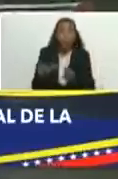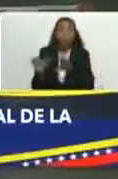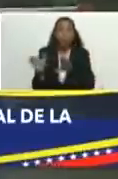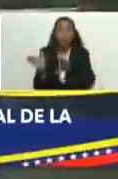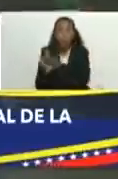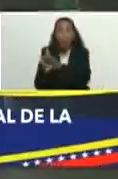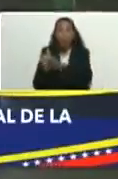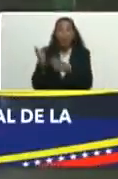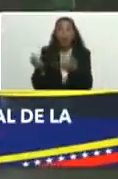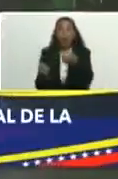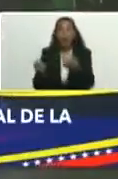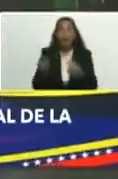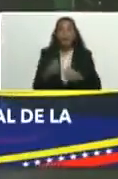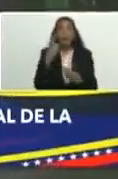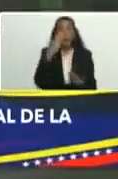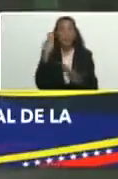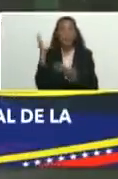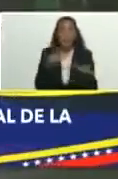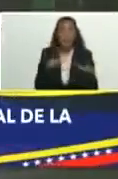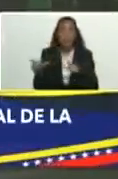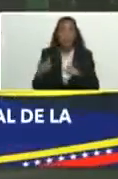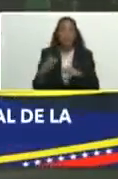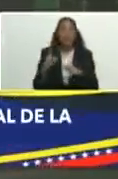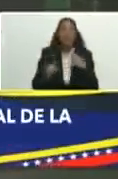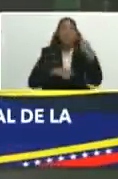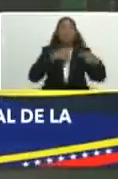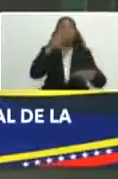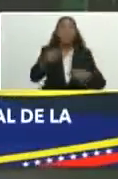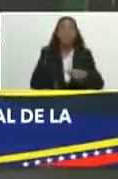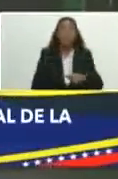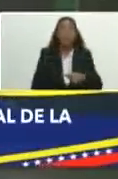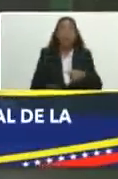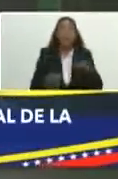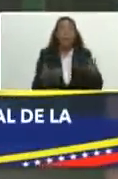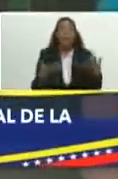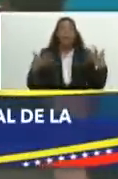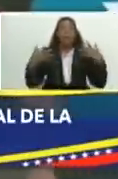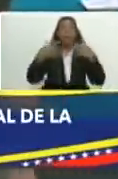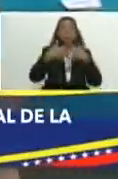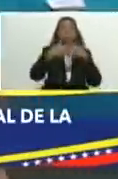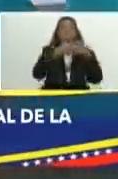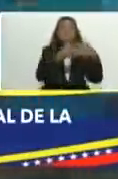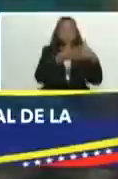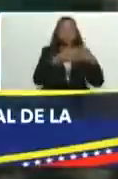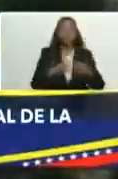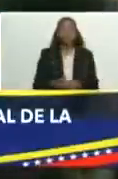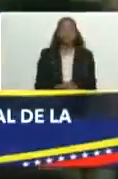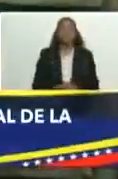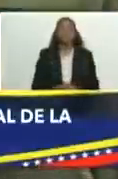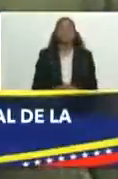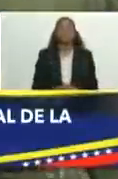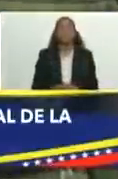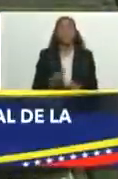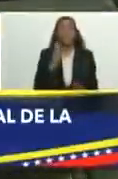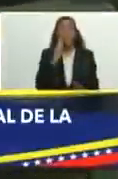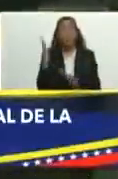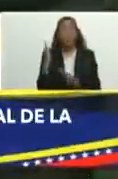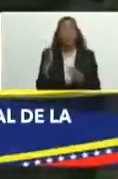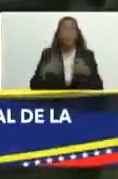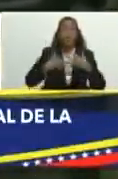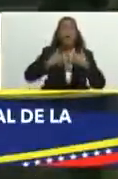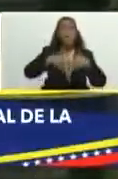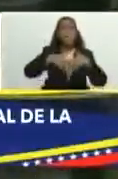usted ve ahí, que observa en el carro. Y posteriormente pasarlo al área de vulcanizado. Correcto. Seguimos entonces con esta